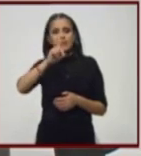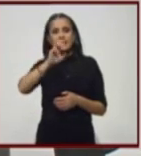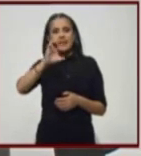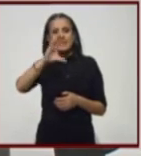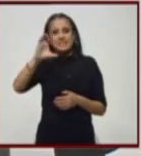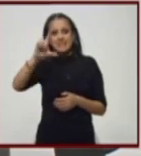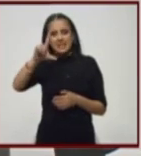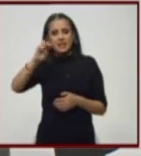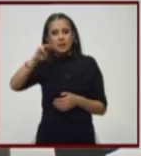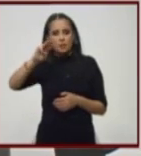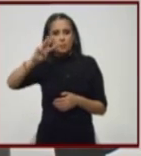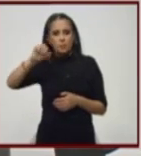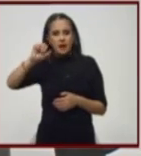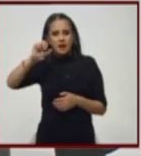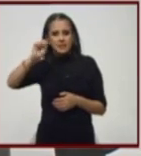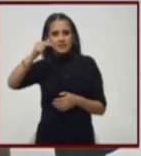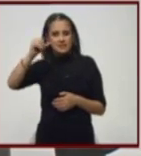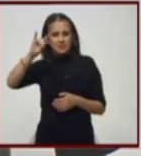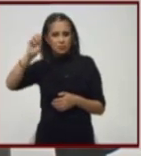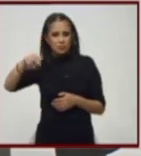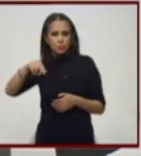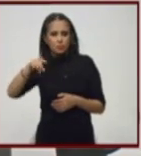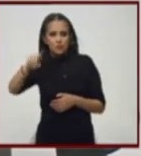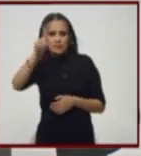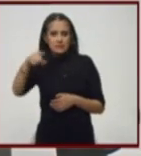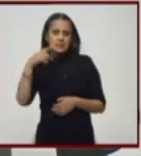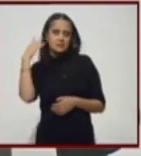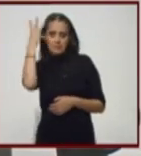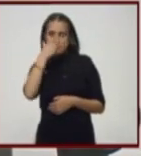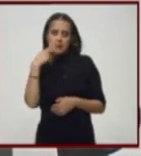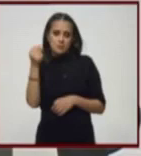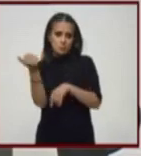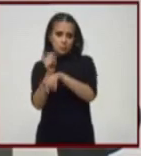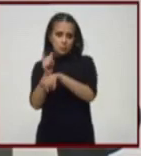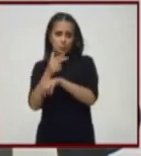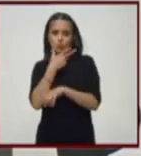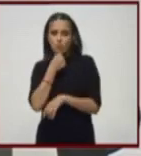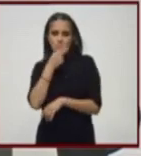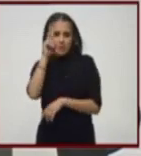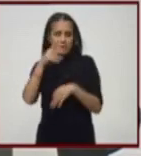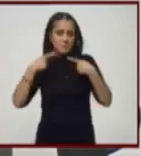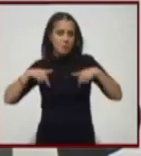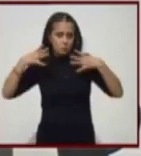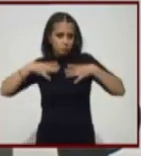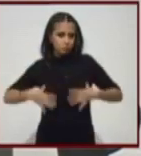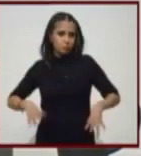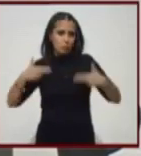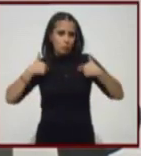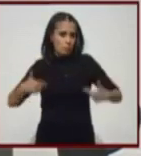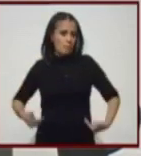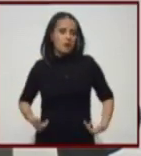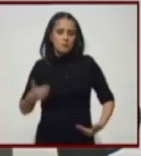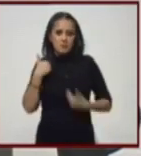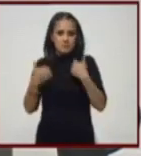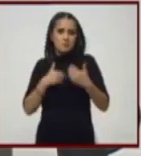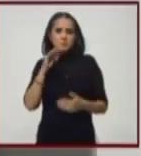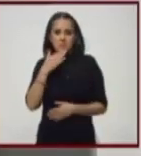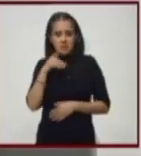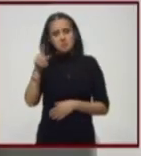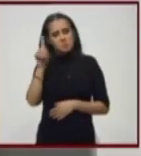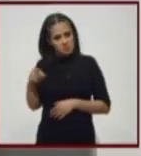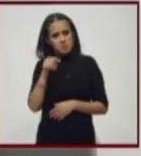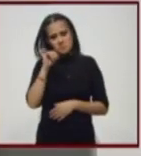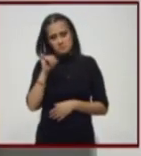washington 2 este es maravilloso personaje excelente ser humano fiable y ver si lo es sí no